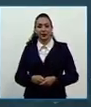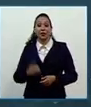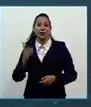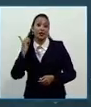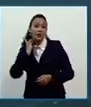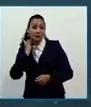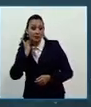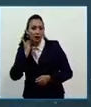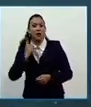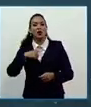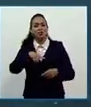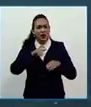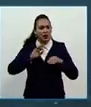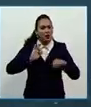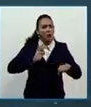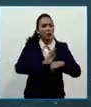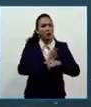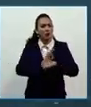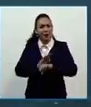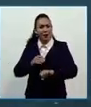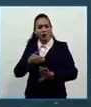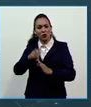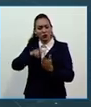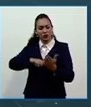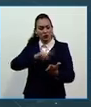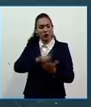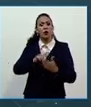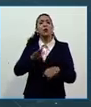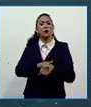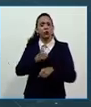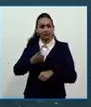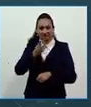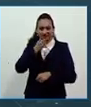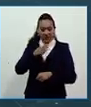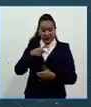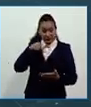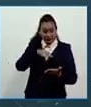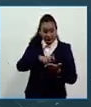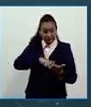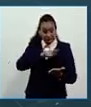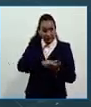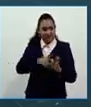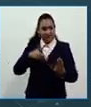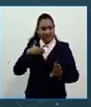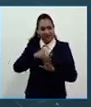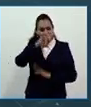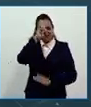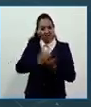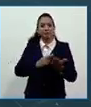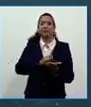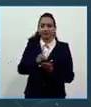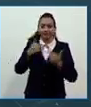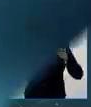Diputados promueven amparos contra la reforma judicial por considerar que es violatoria de derechos humanos.